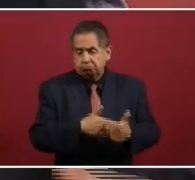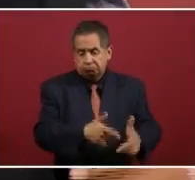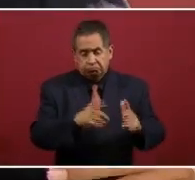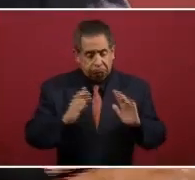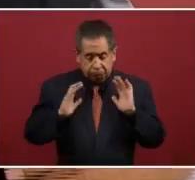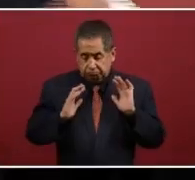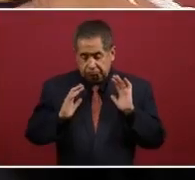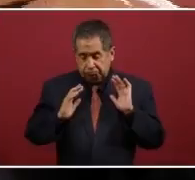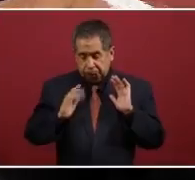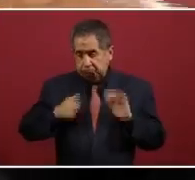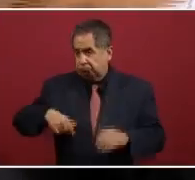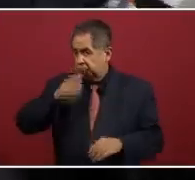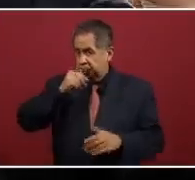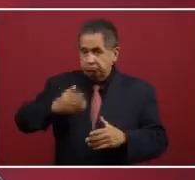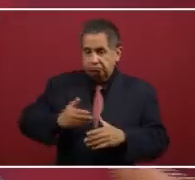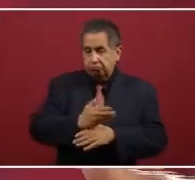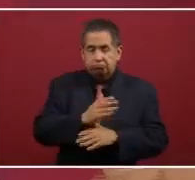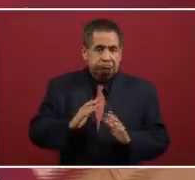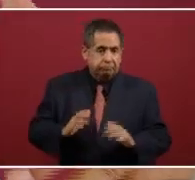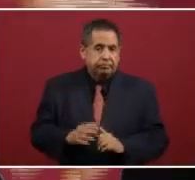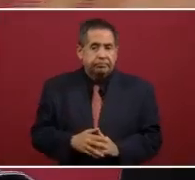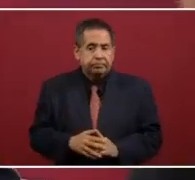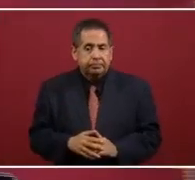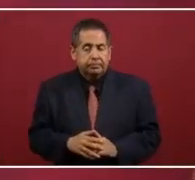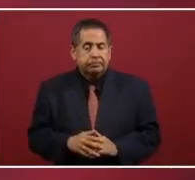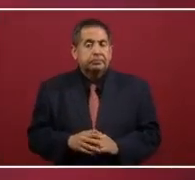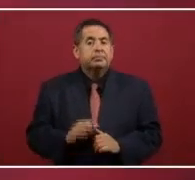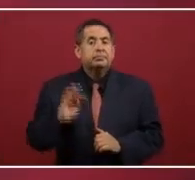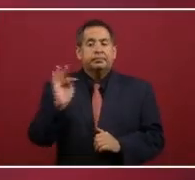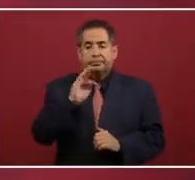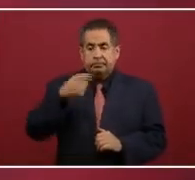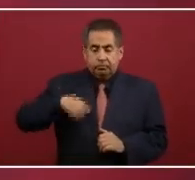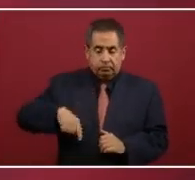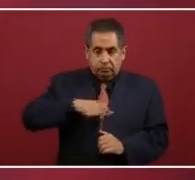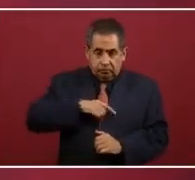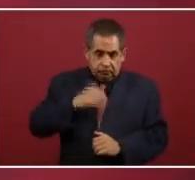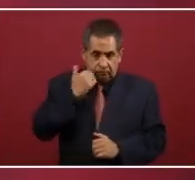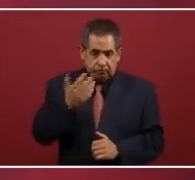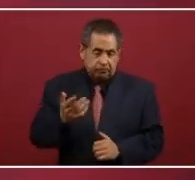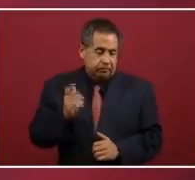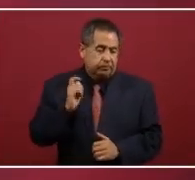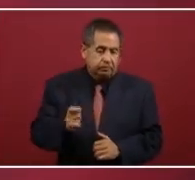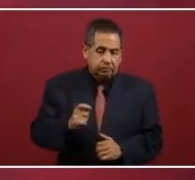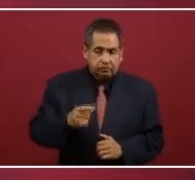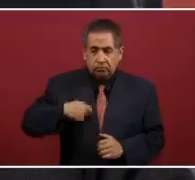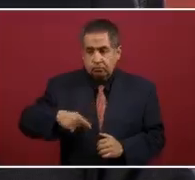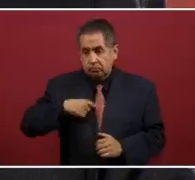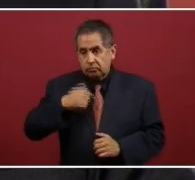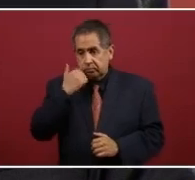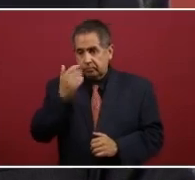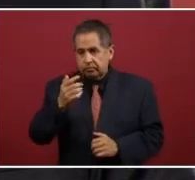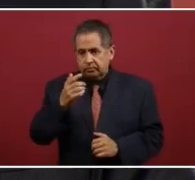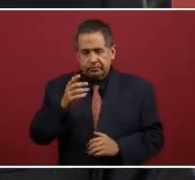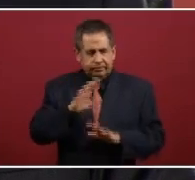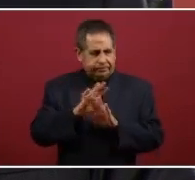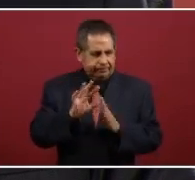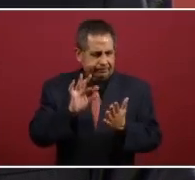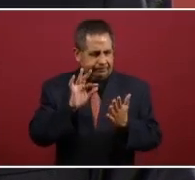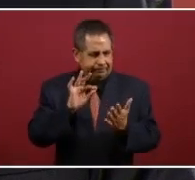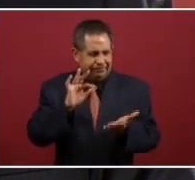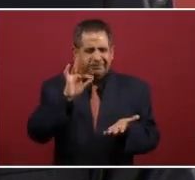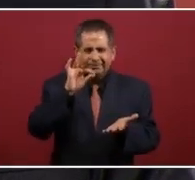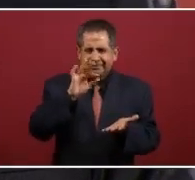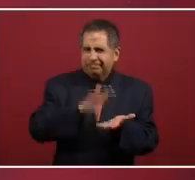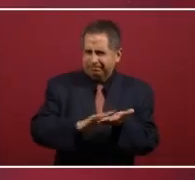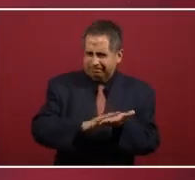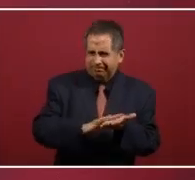que si bien es cierto buscábamos lo que se conoce como punto final y ver hacia